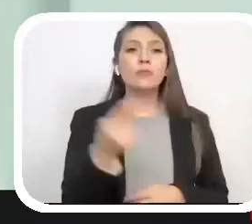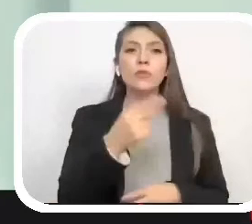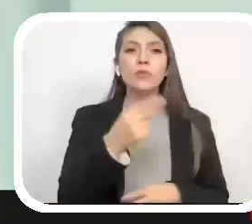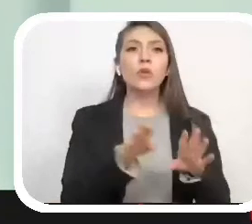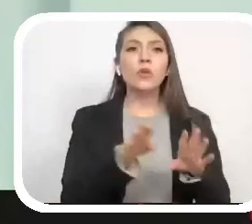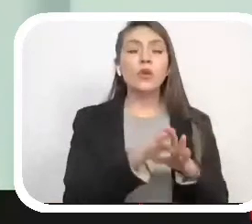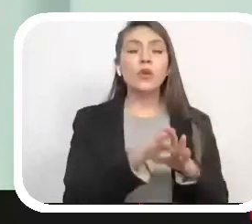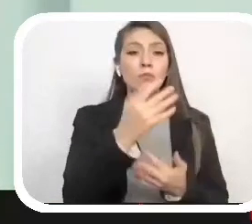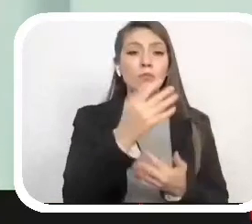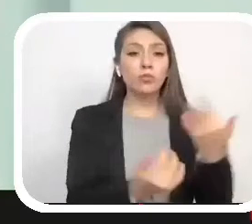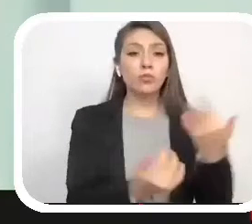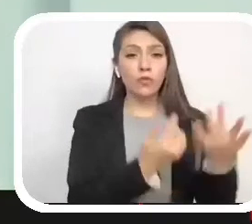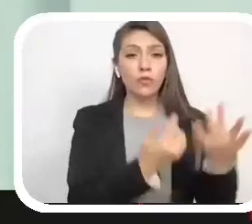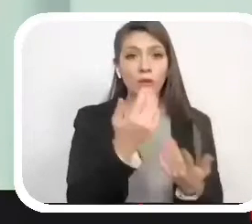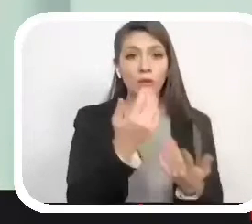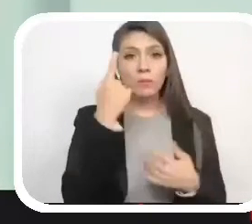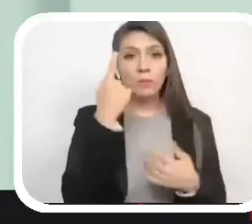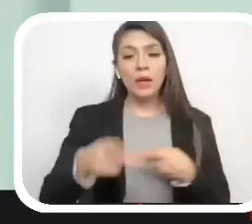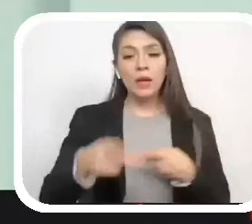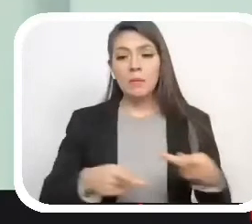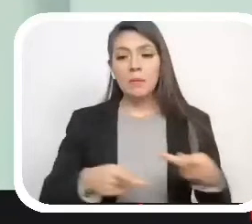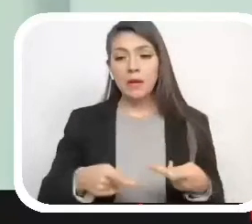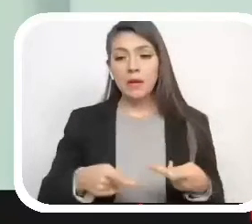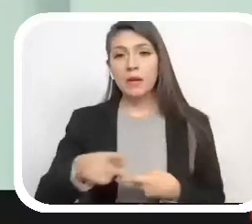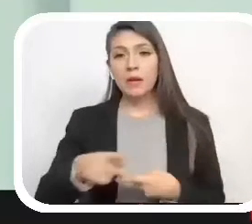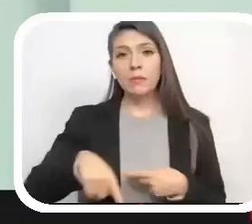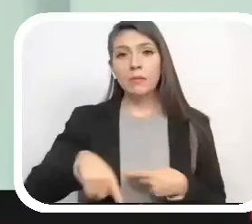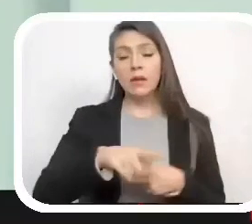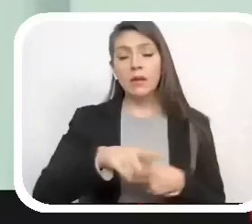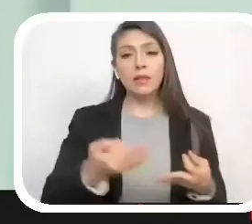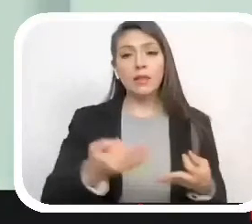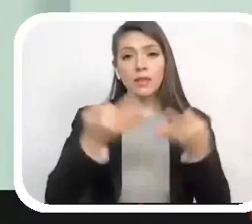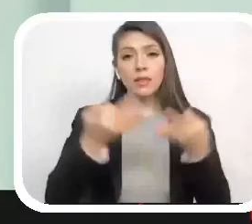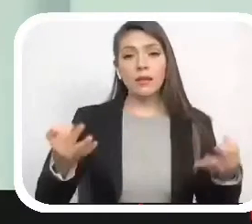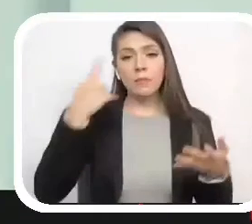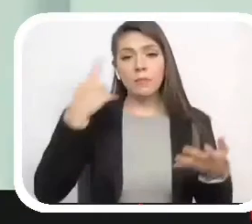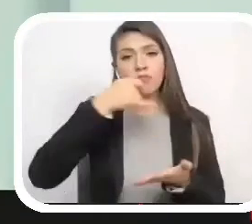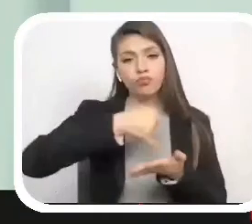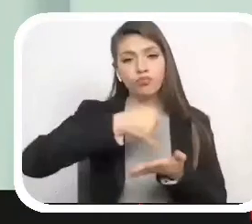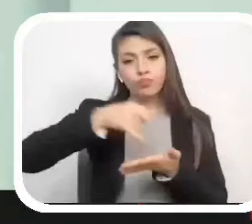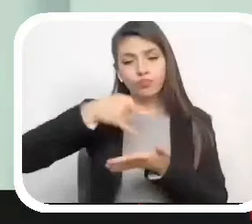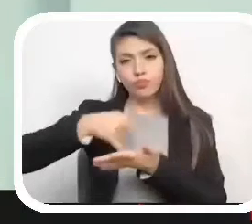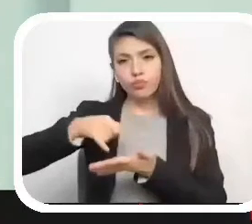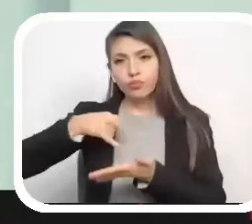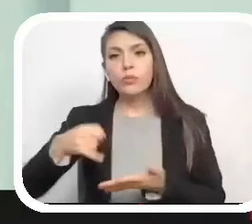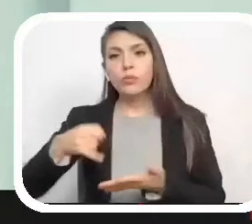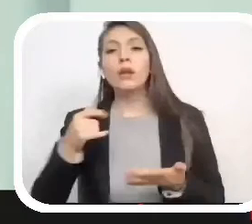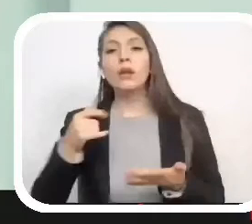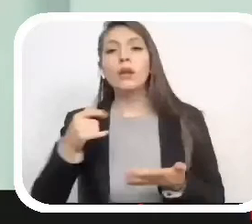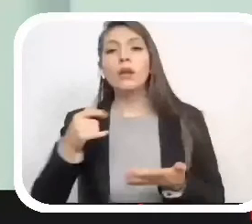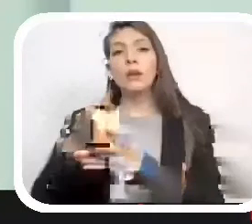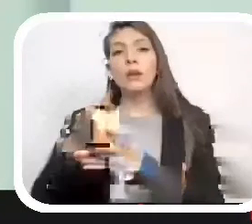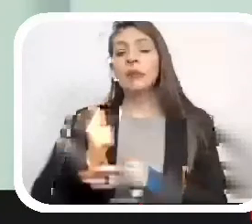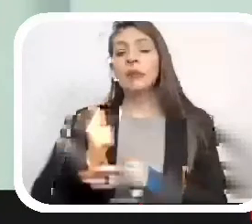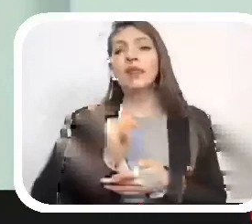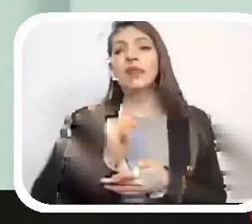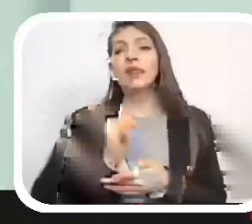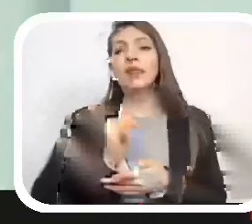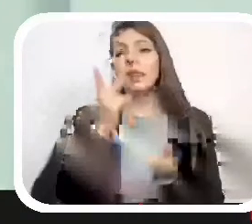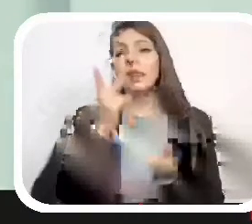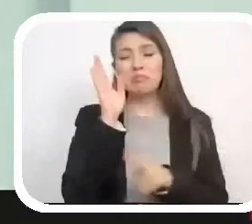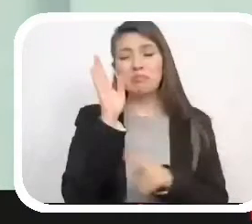para preparar la tierra para la siembra, podarla, limpiarla, eliminar mala hierba y despejar zonas de